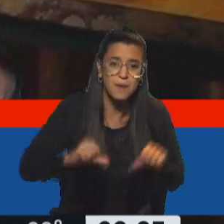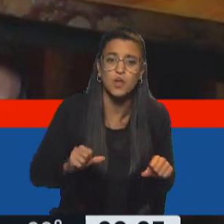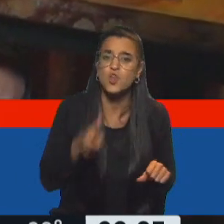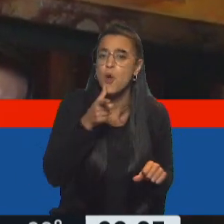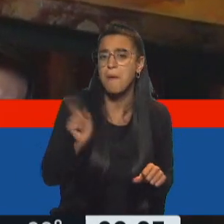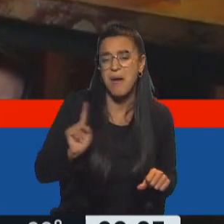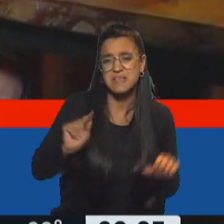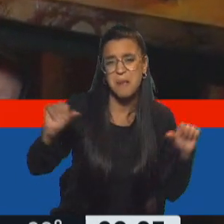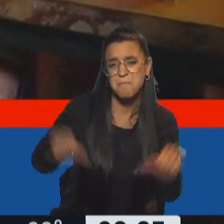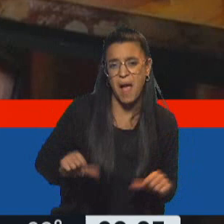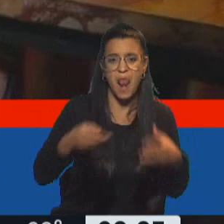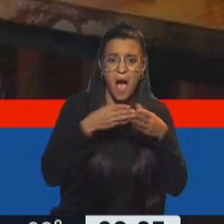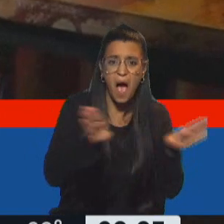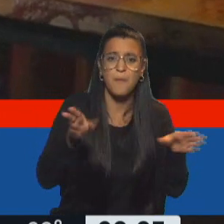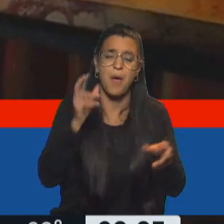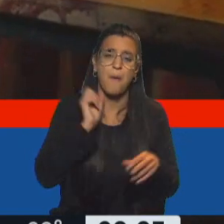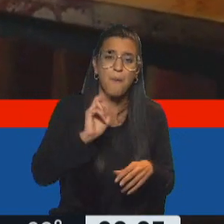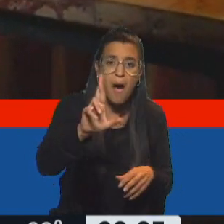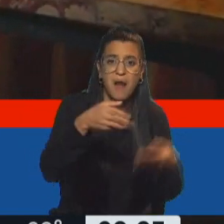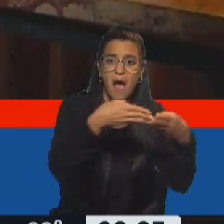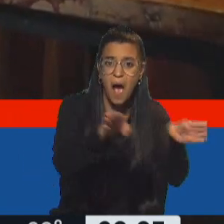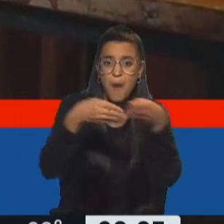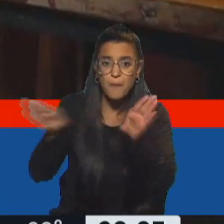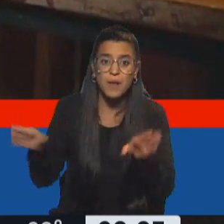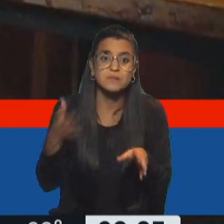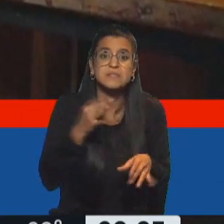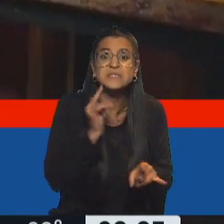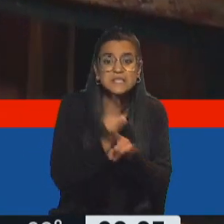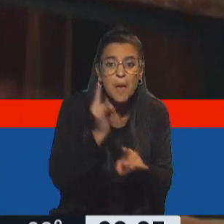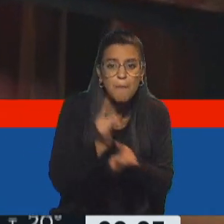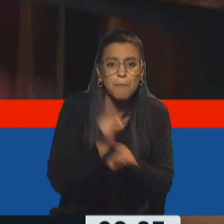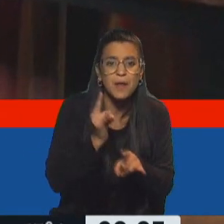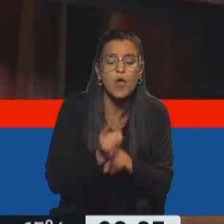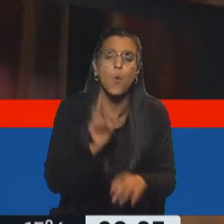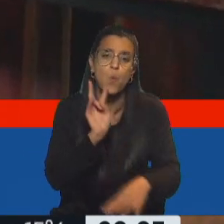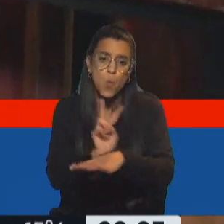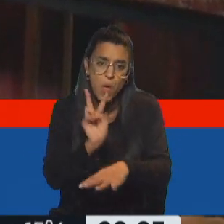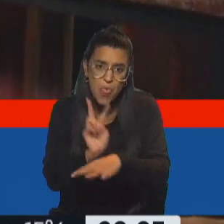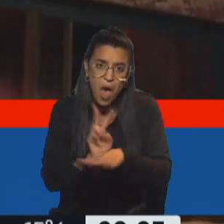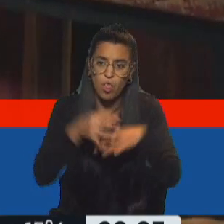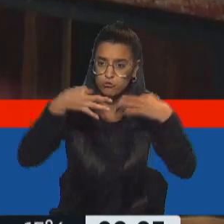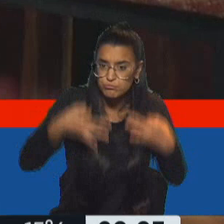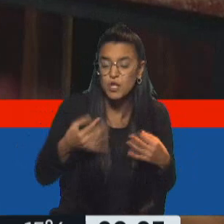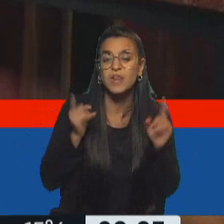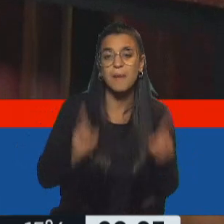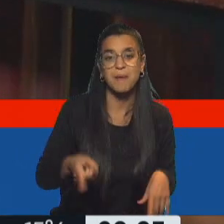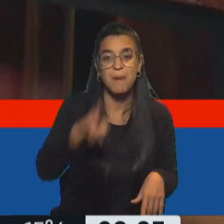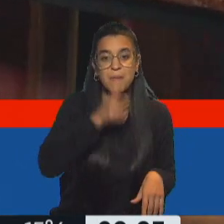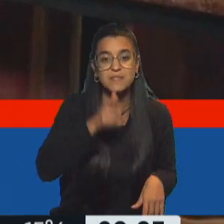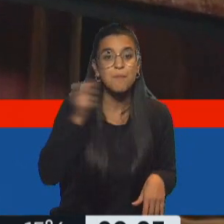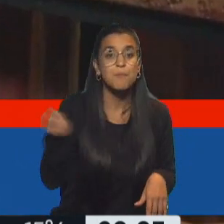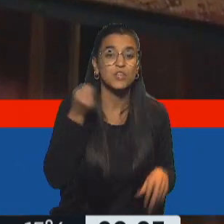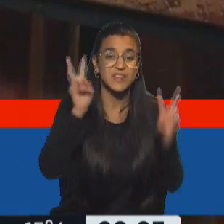mal que reabran los bares. Siempre y cuando se mantenga los cuidados, pero creo que también es importante el